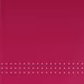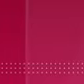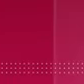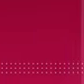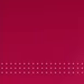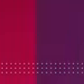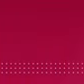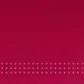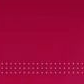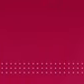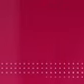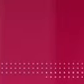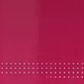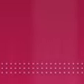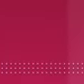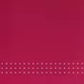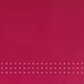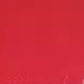Bolivisión.